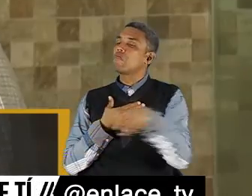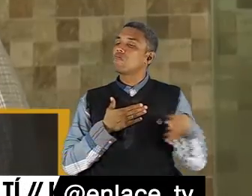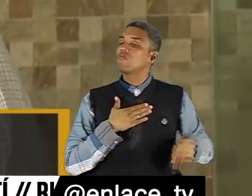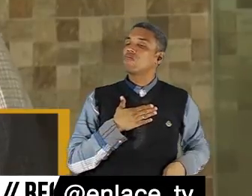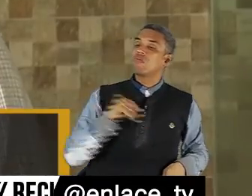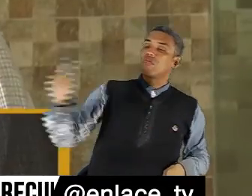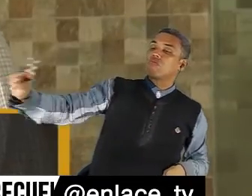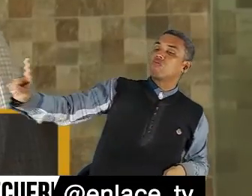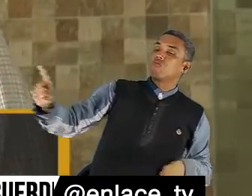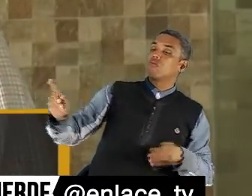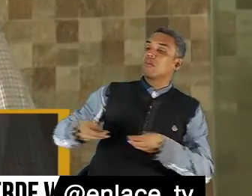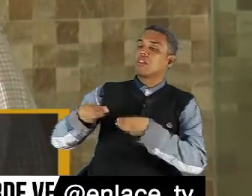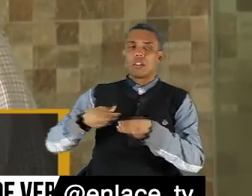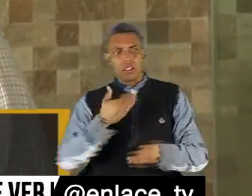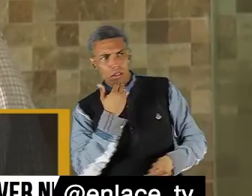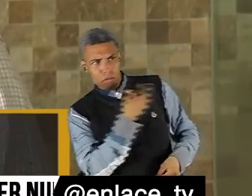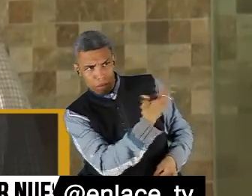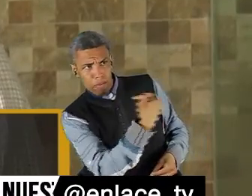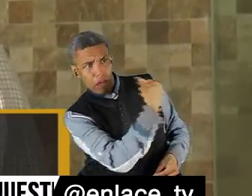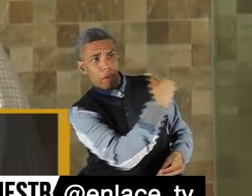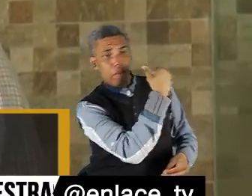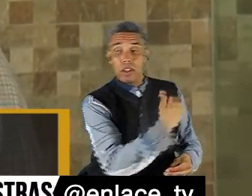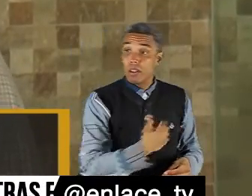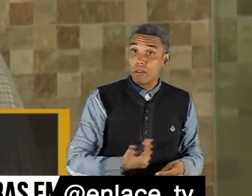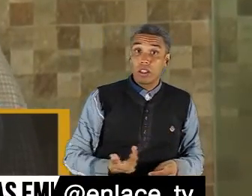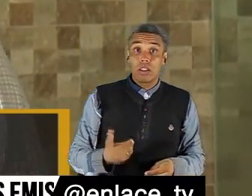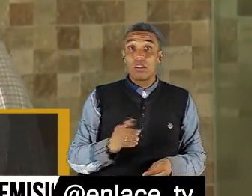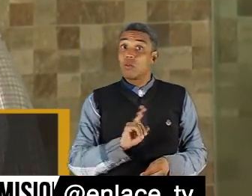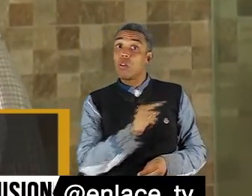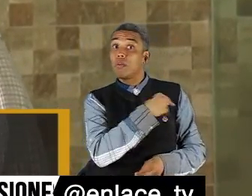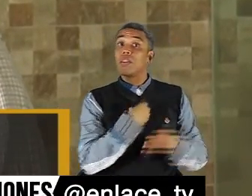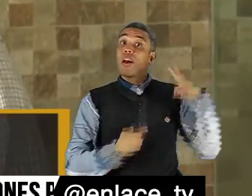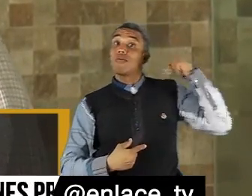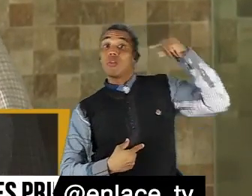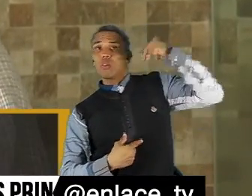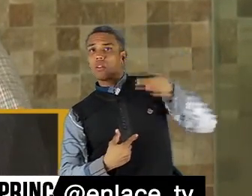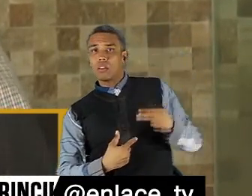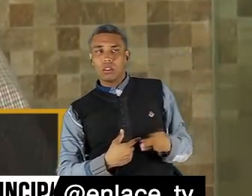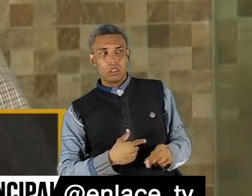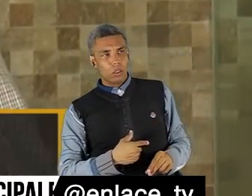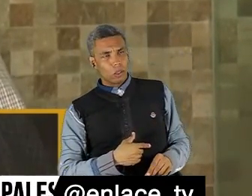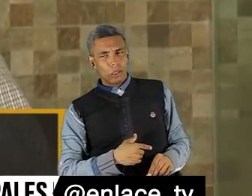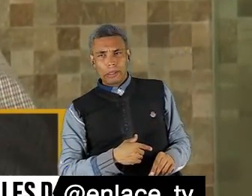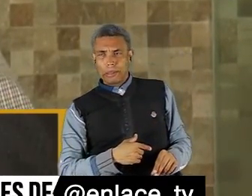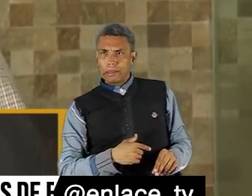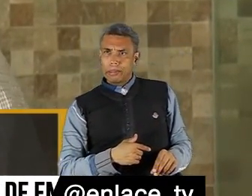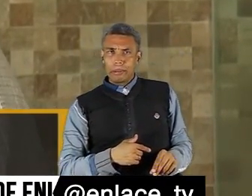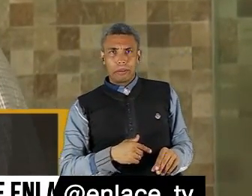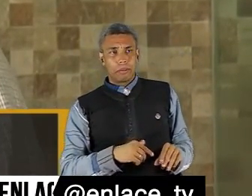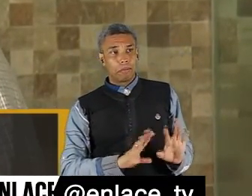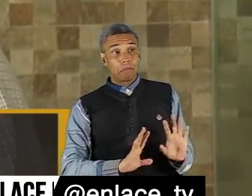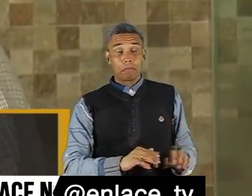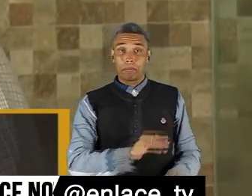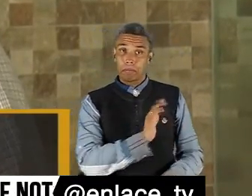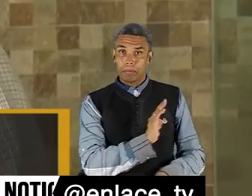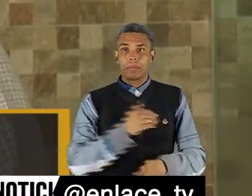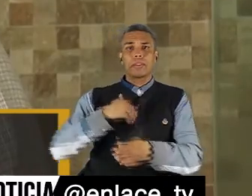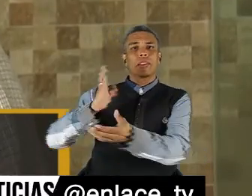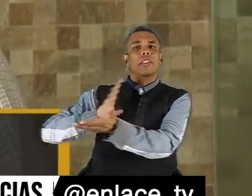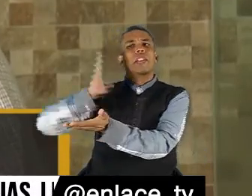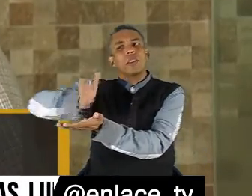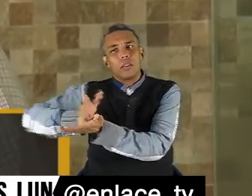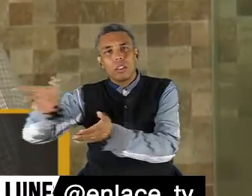el señor pudiera entregar la tarjeta de propiedad. Fuimos a la tránsito y el director de la tránsito dijo que no, que él estaba acostumbrado a eso, pero que los pidían